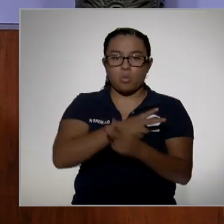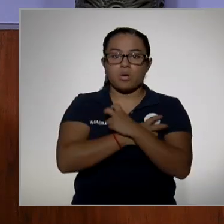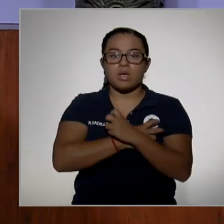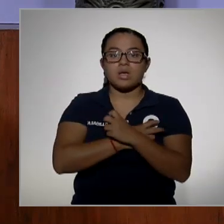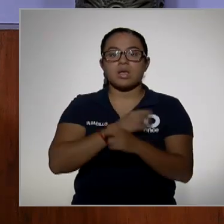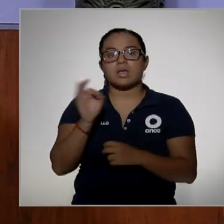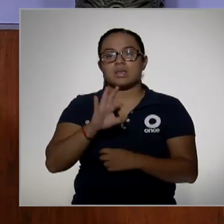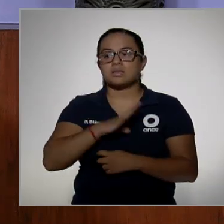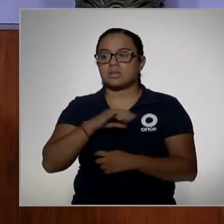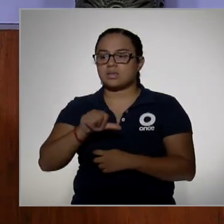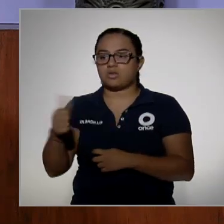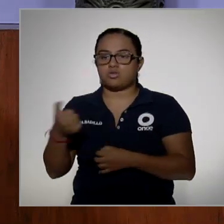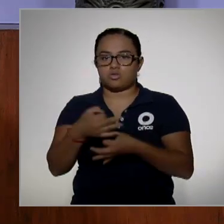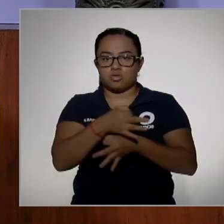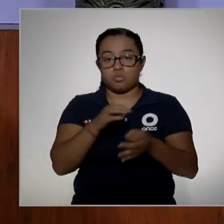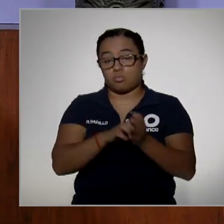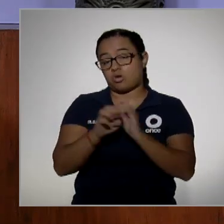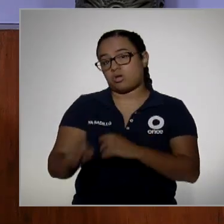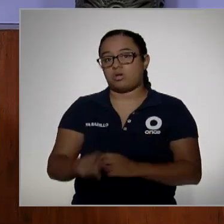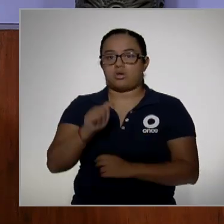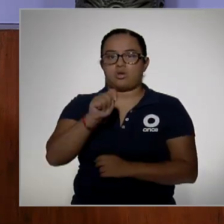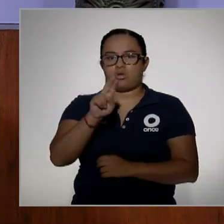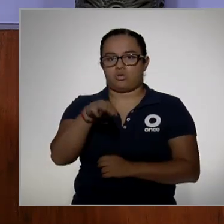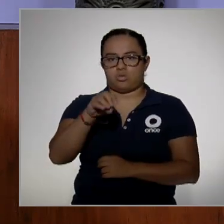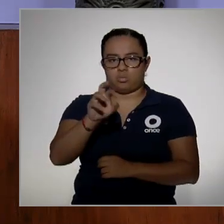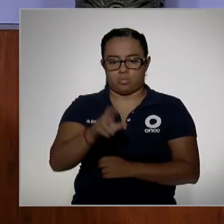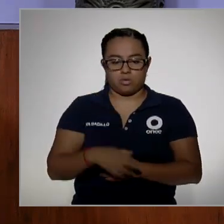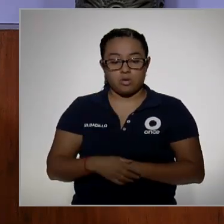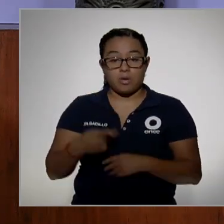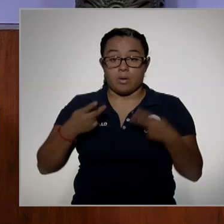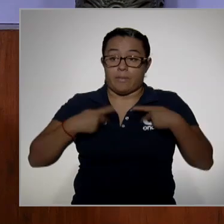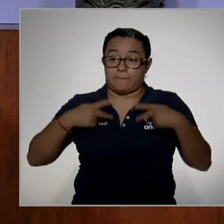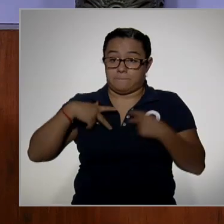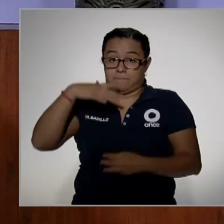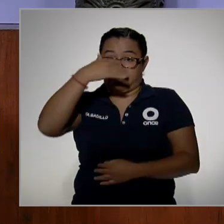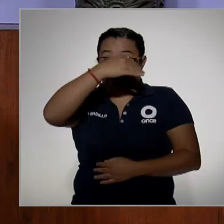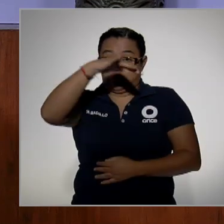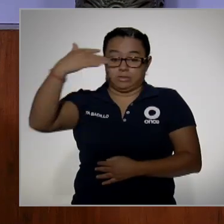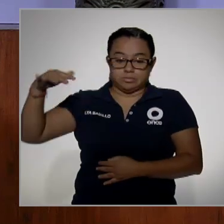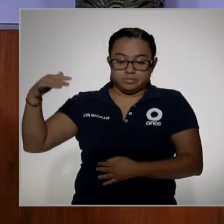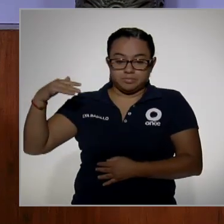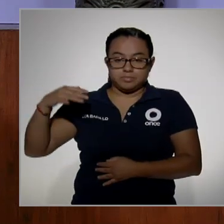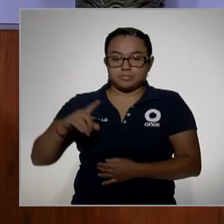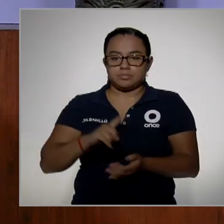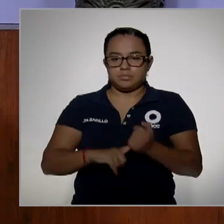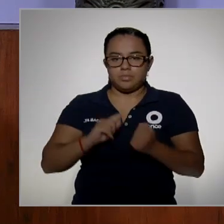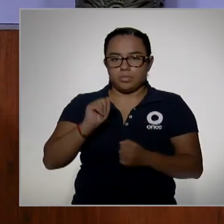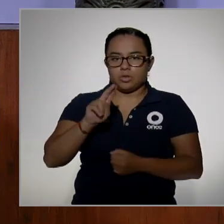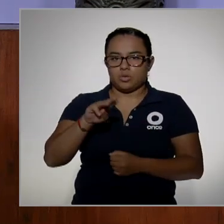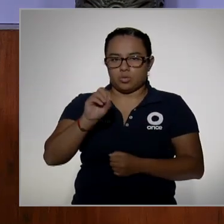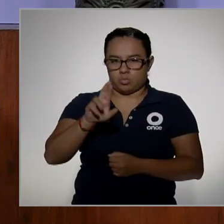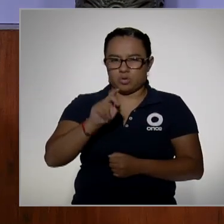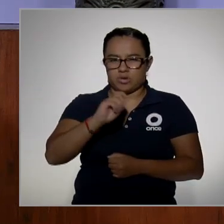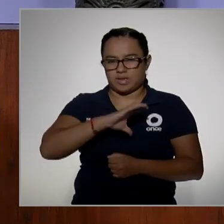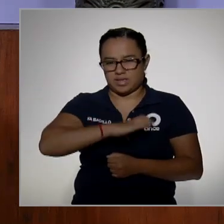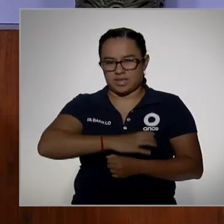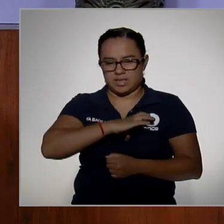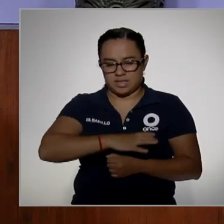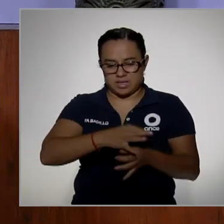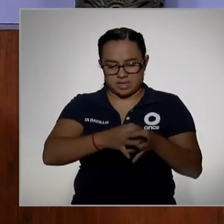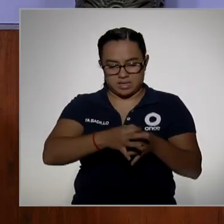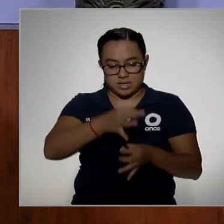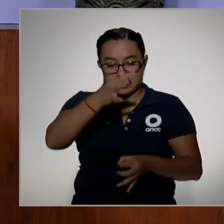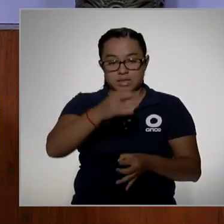algunas otras células por tumores por ejemplo en pacientes adultos la presencia de tumores metastásicos a nivel de la médula ósea